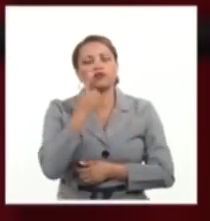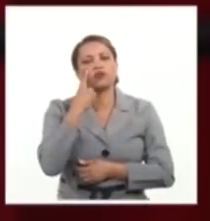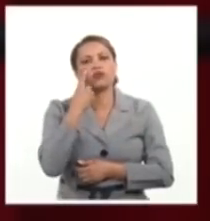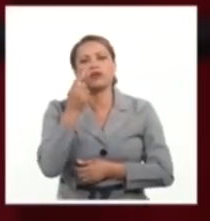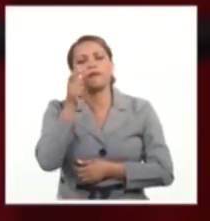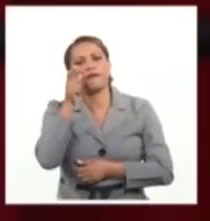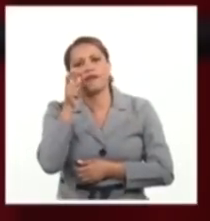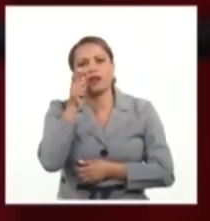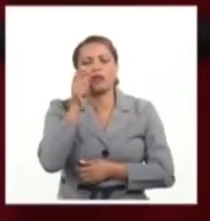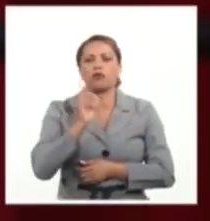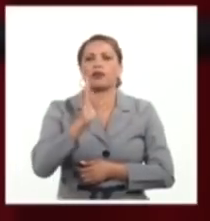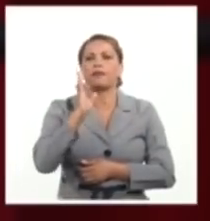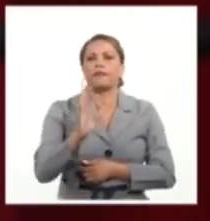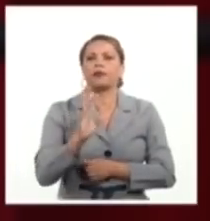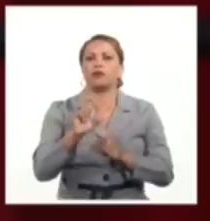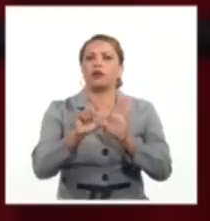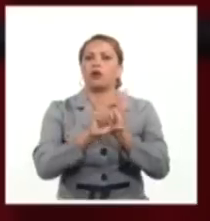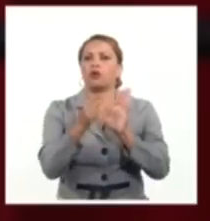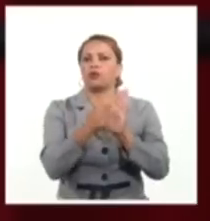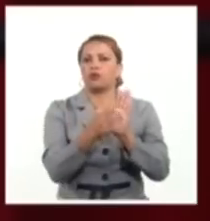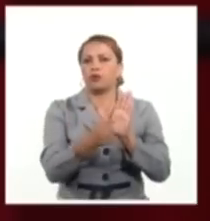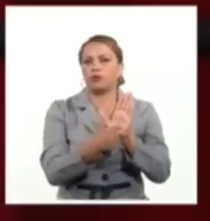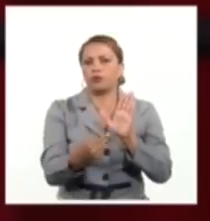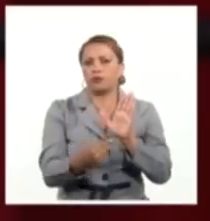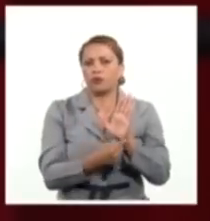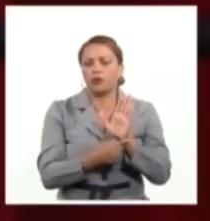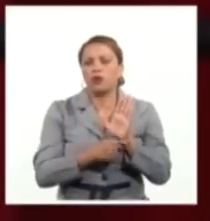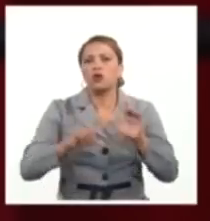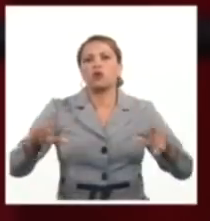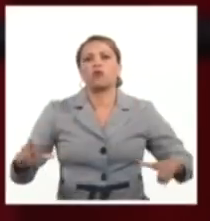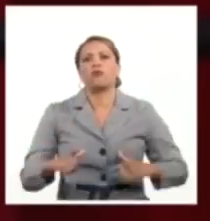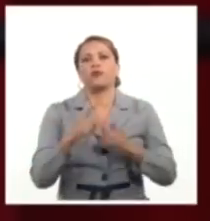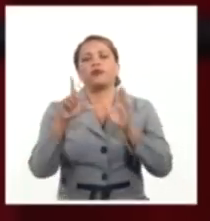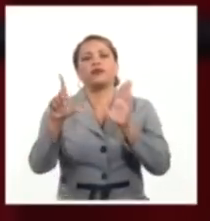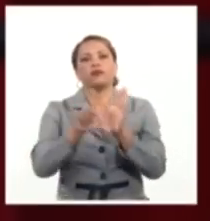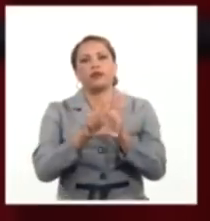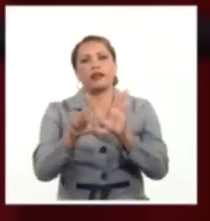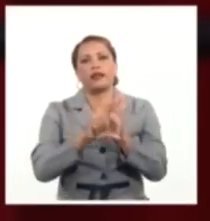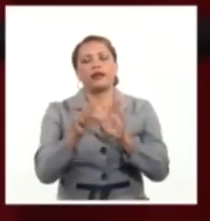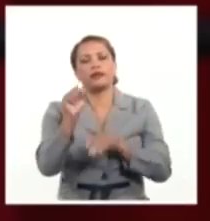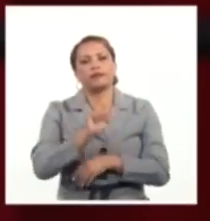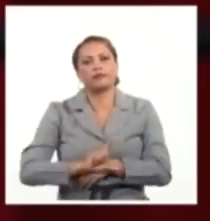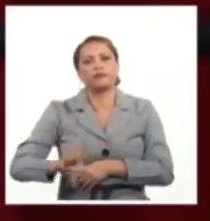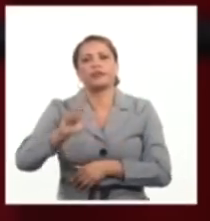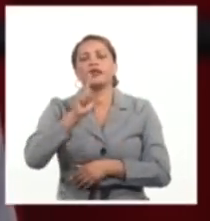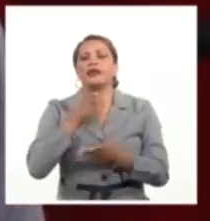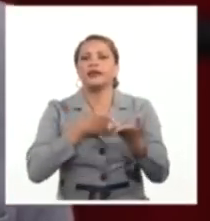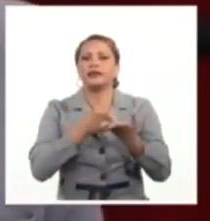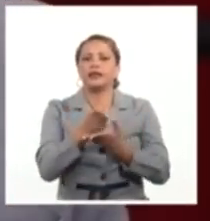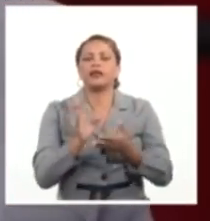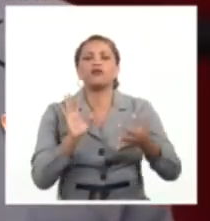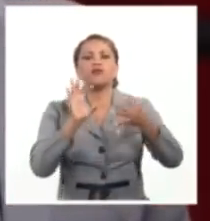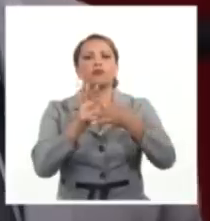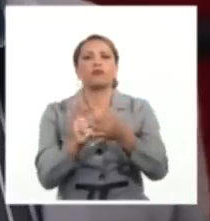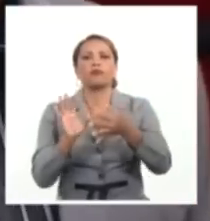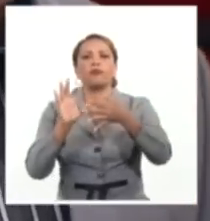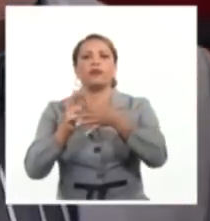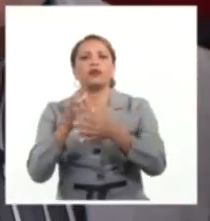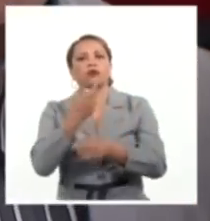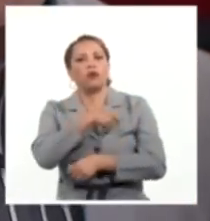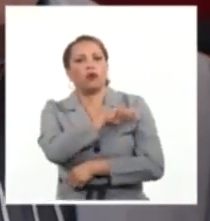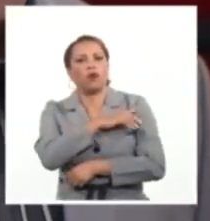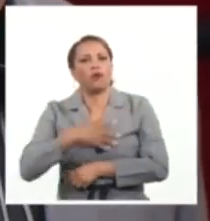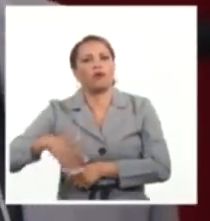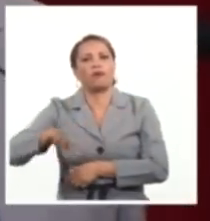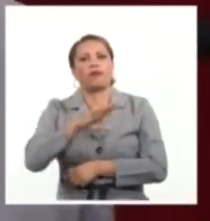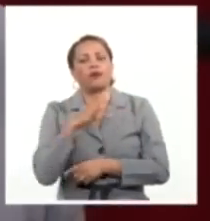a la Constitución, por el cumplimiento de la legalidad socialista y por mantener un vínculo permanente con el pueblo del que